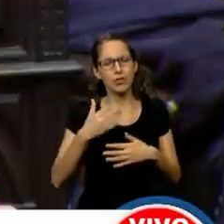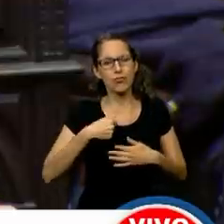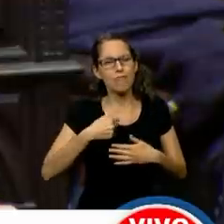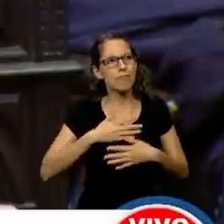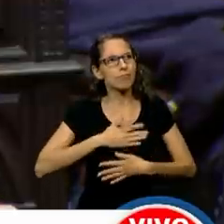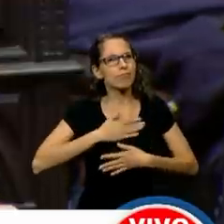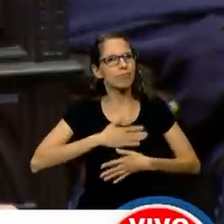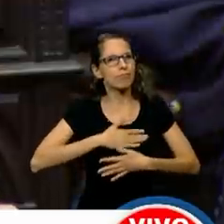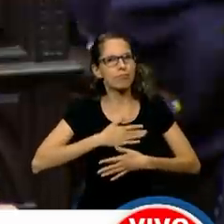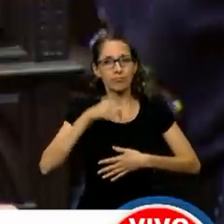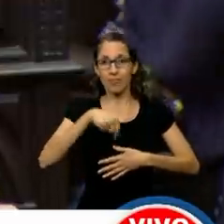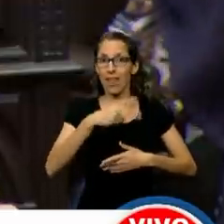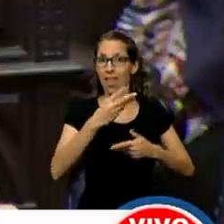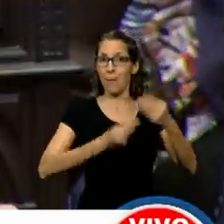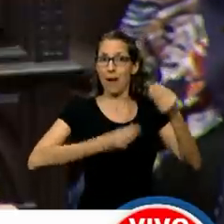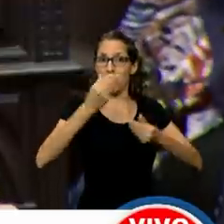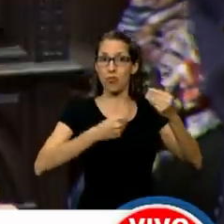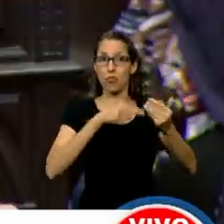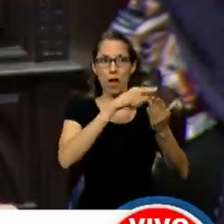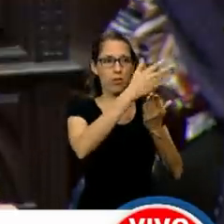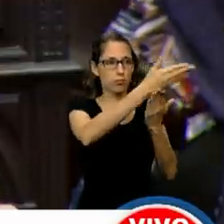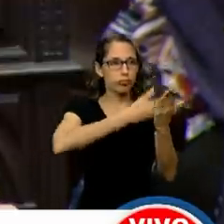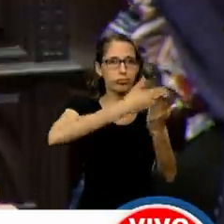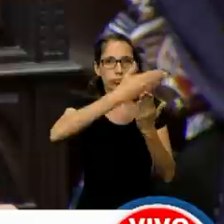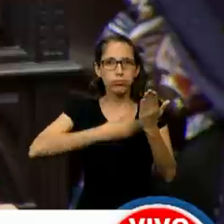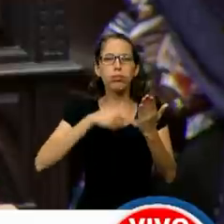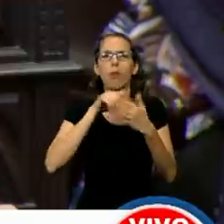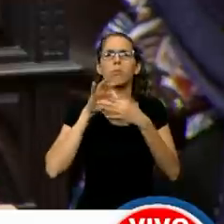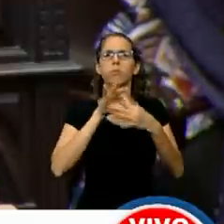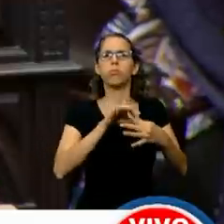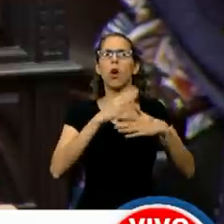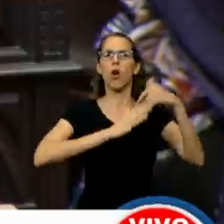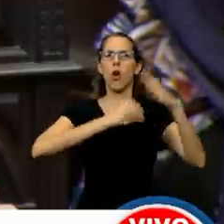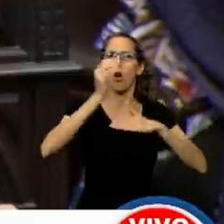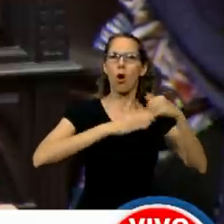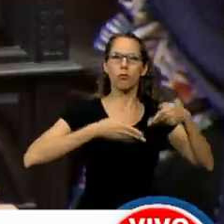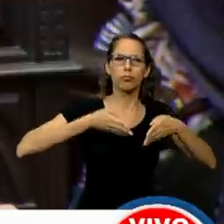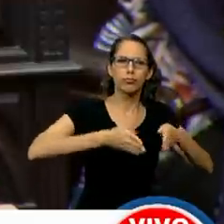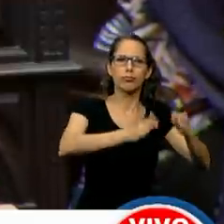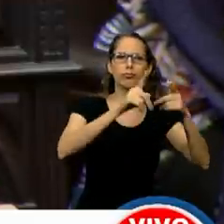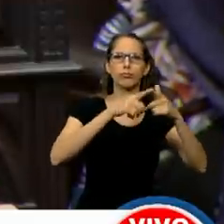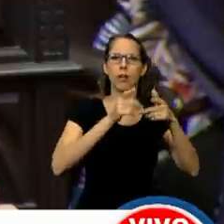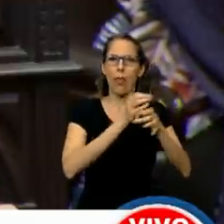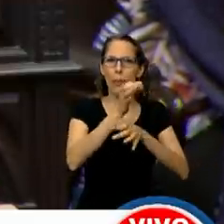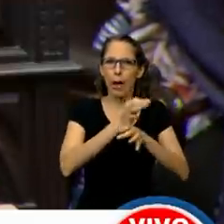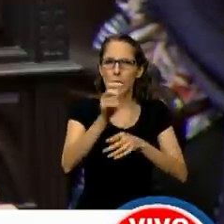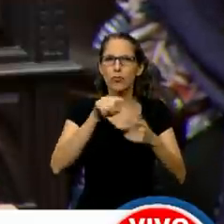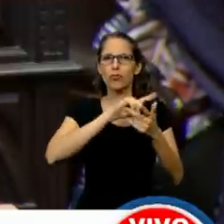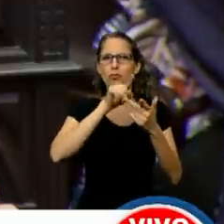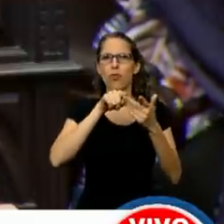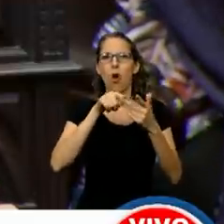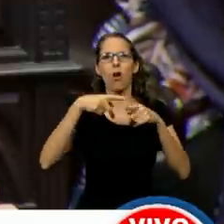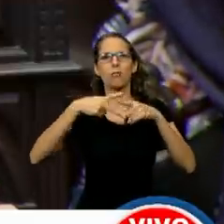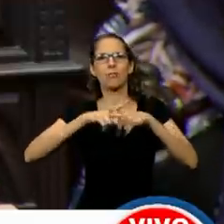que esta ley de presupuesto tenga que ver con obras públicas con educación con